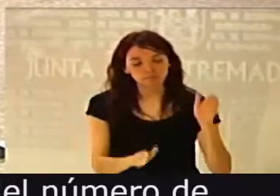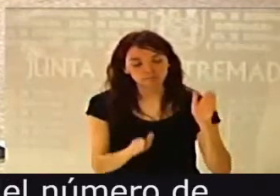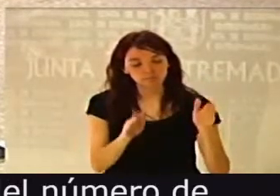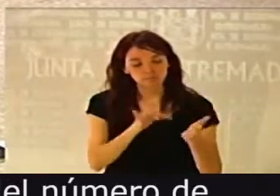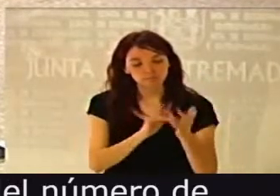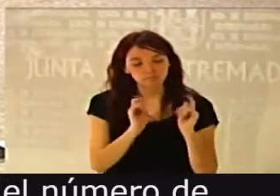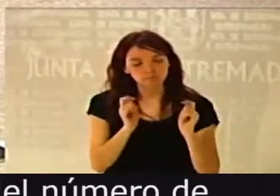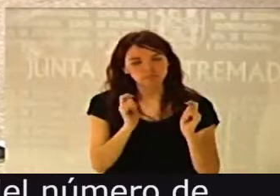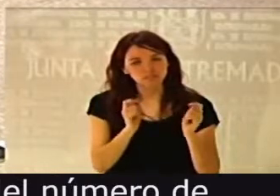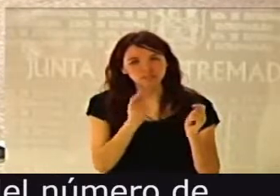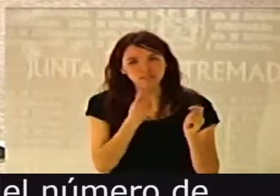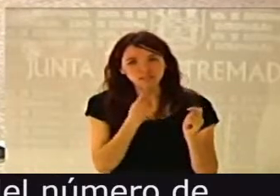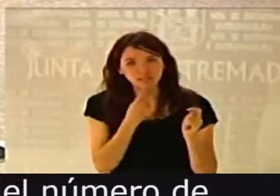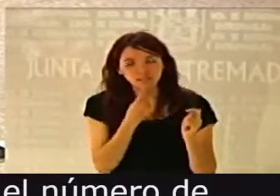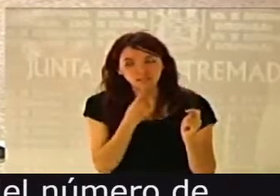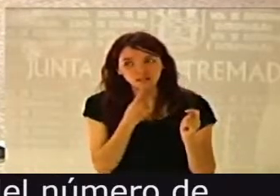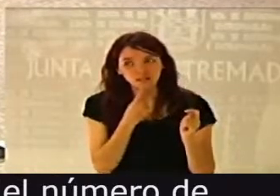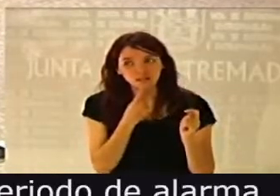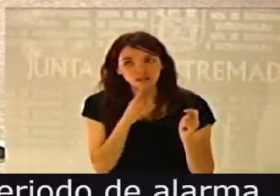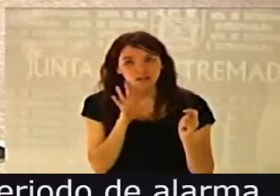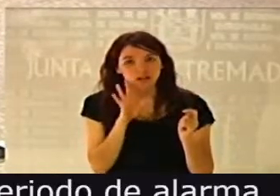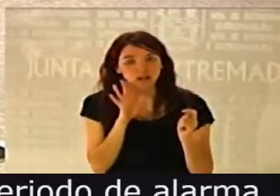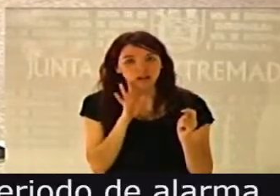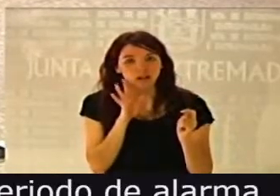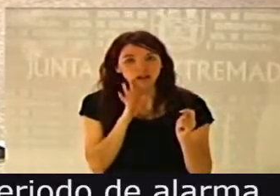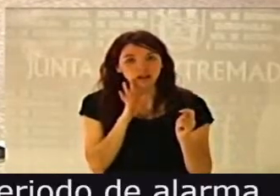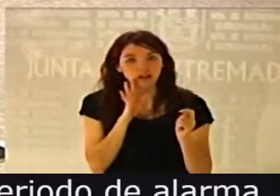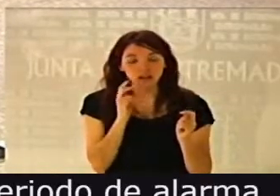Me ha comentado antes que abril de